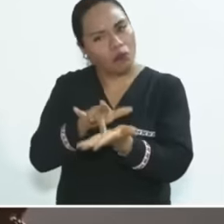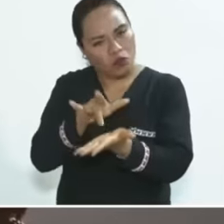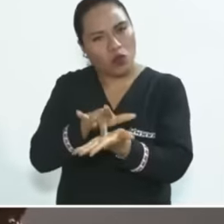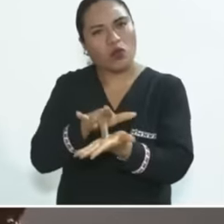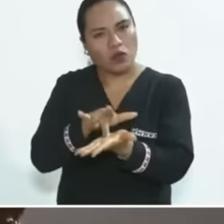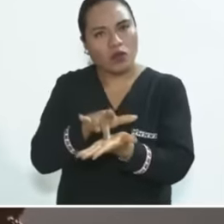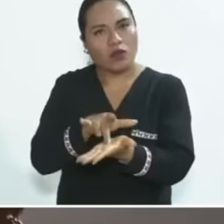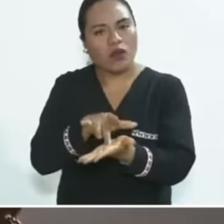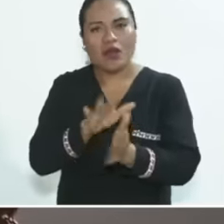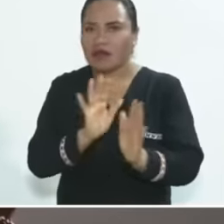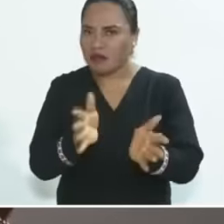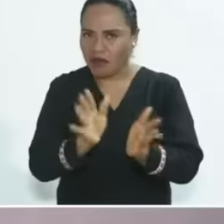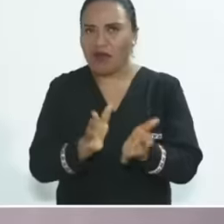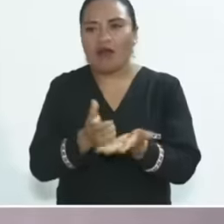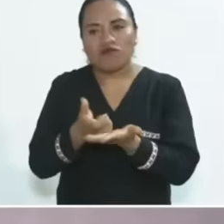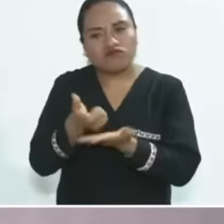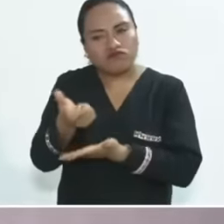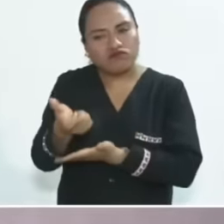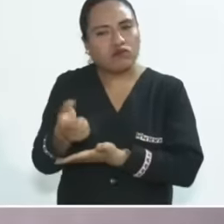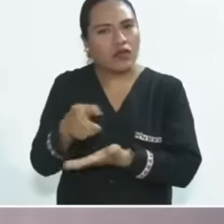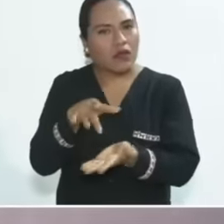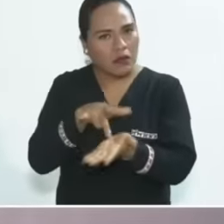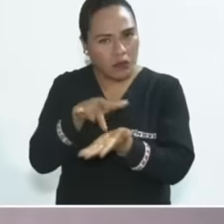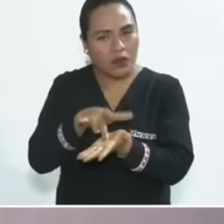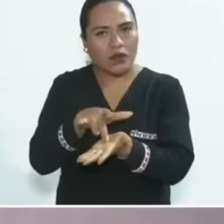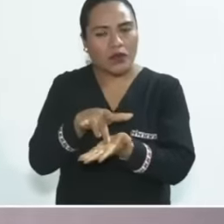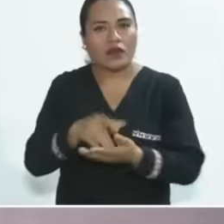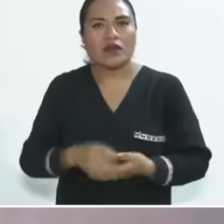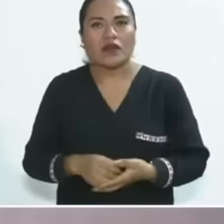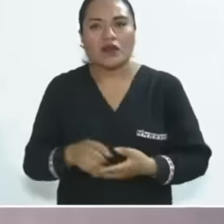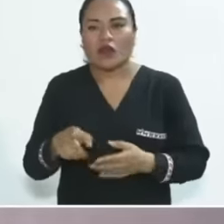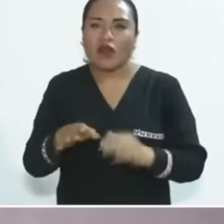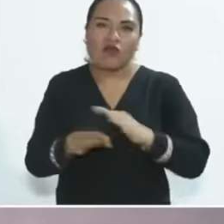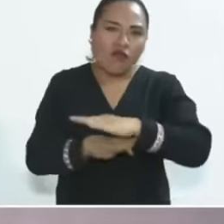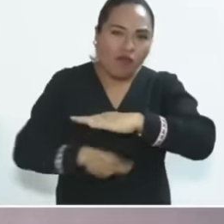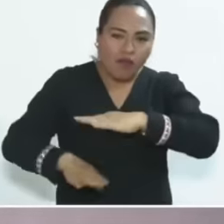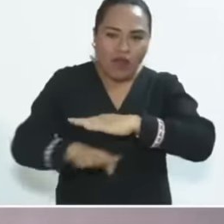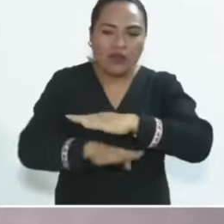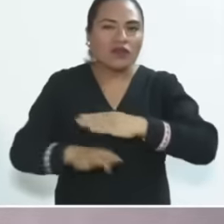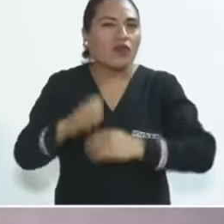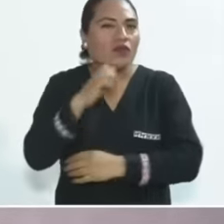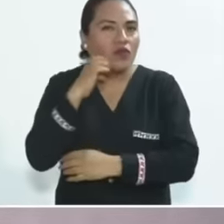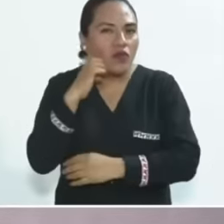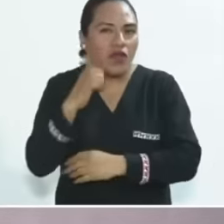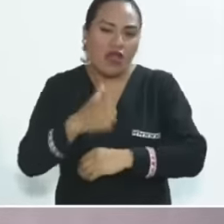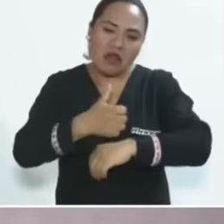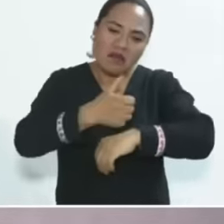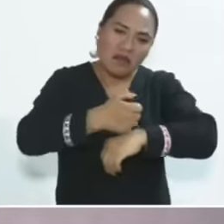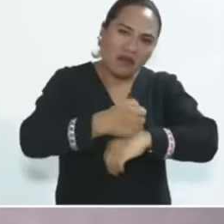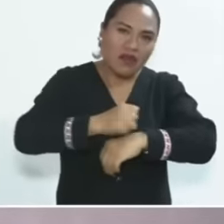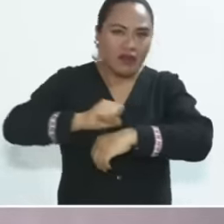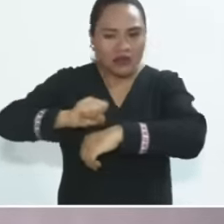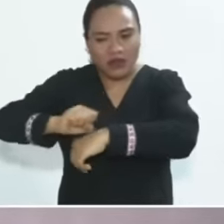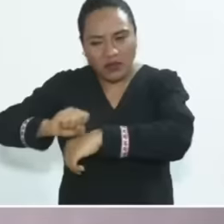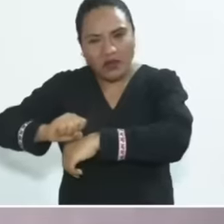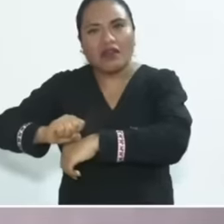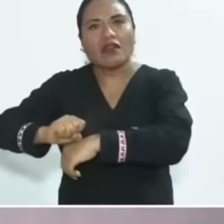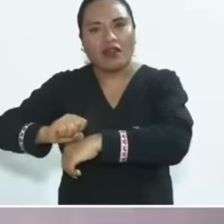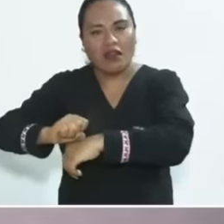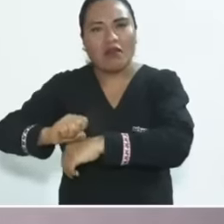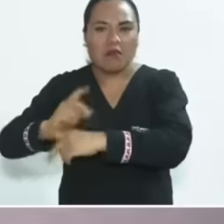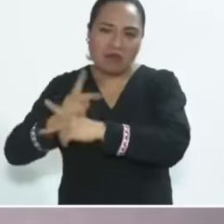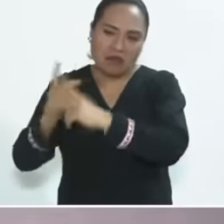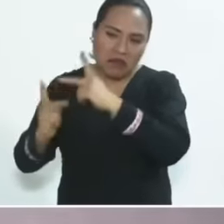están otorgando becas en el nivel básico, preescolar, primaria, secundaria, pero